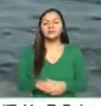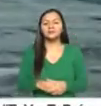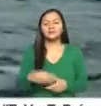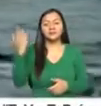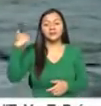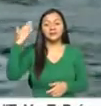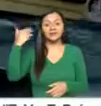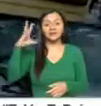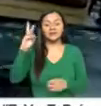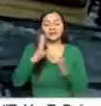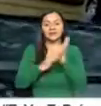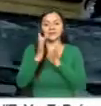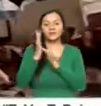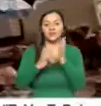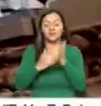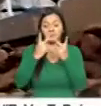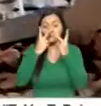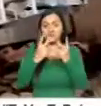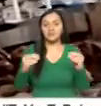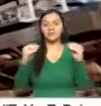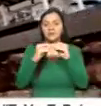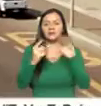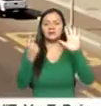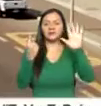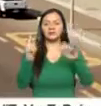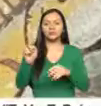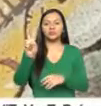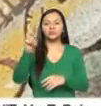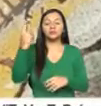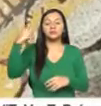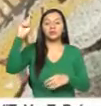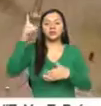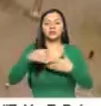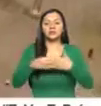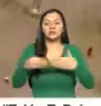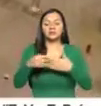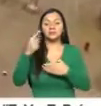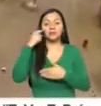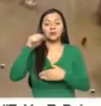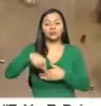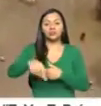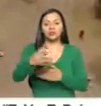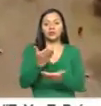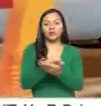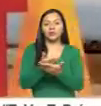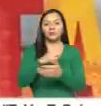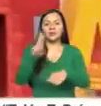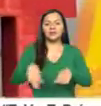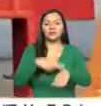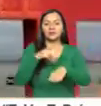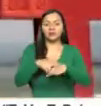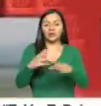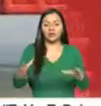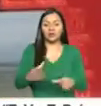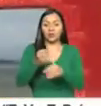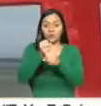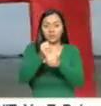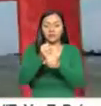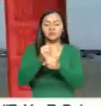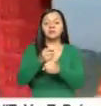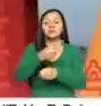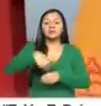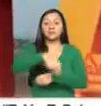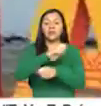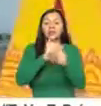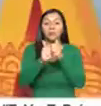pasado 16 de abril, generando 6.2 millones de dólares para la economía nacional. Durante la cita deportiva,